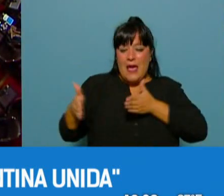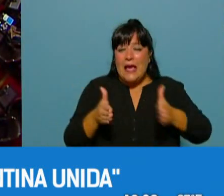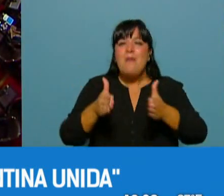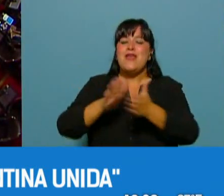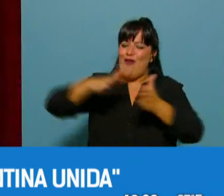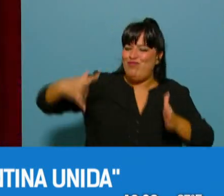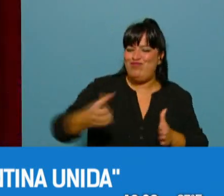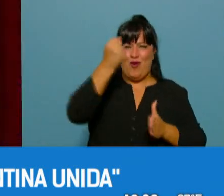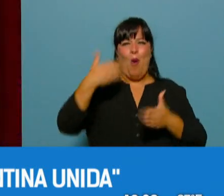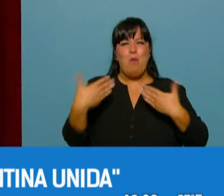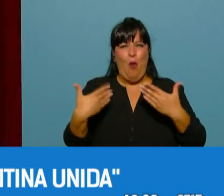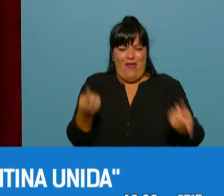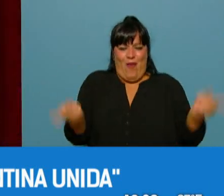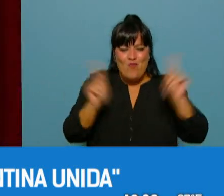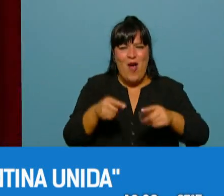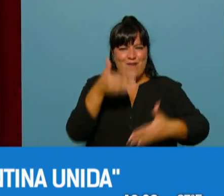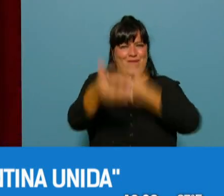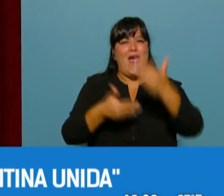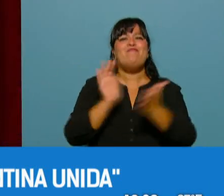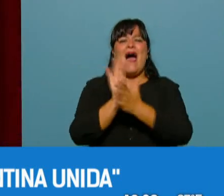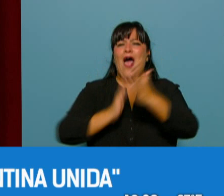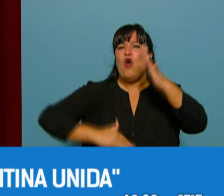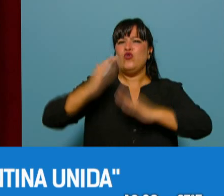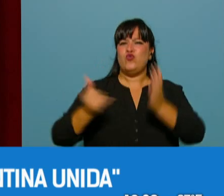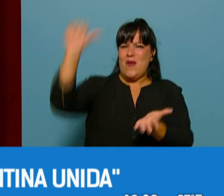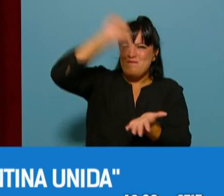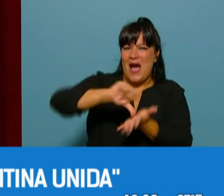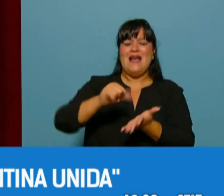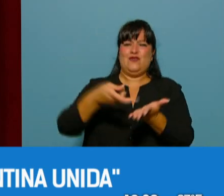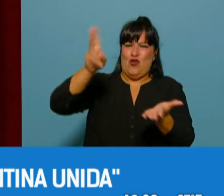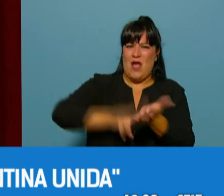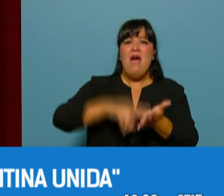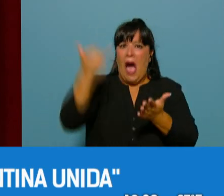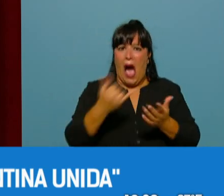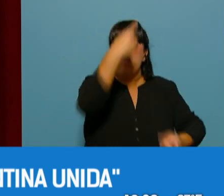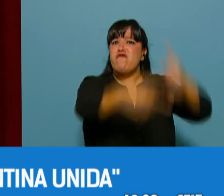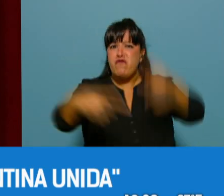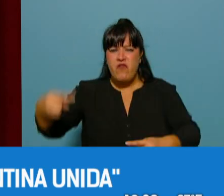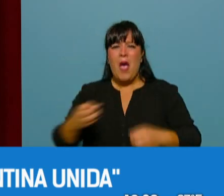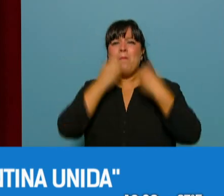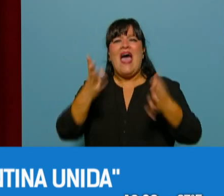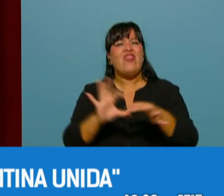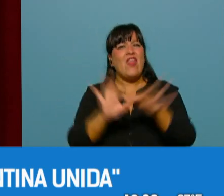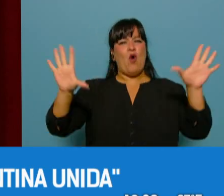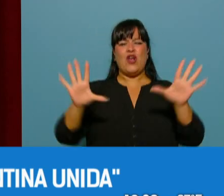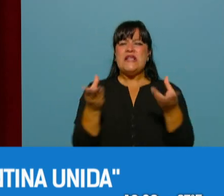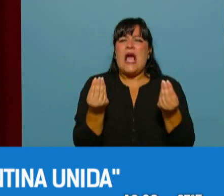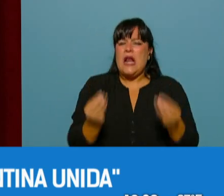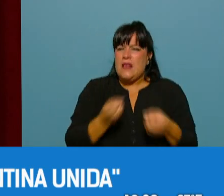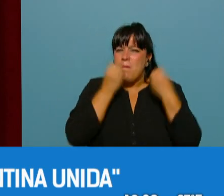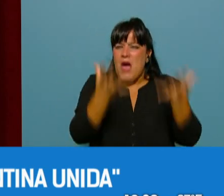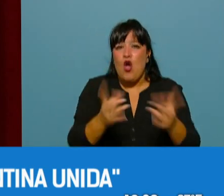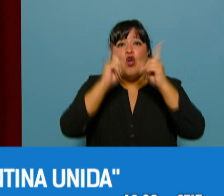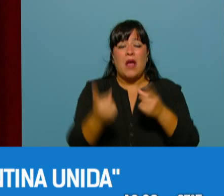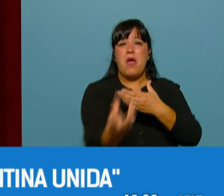la recuperación y de la reconstrucción de este país. Con diversidad, con más y mejor democracia, con